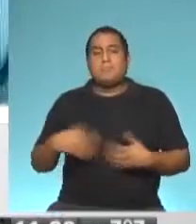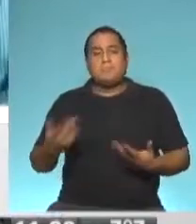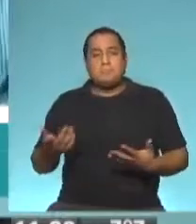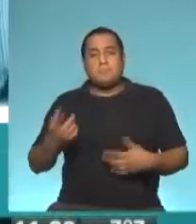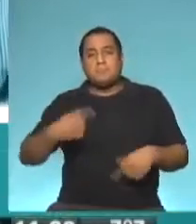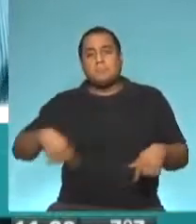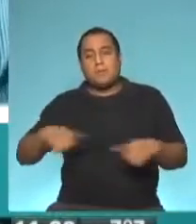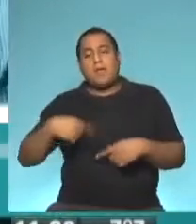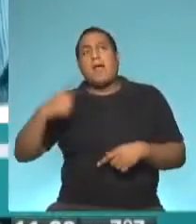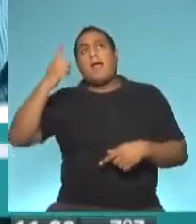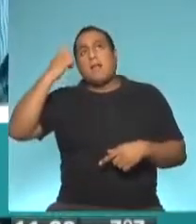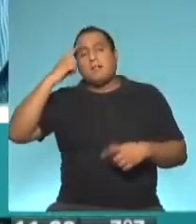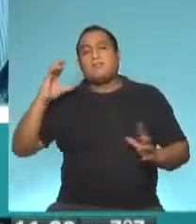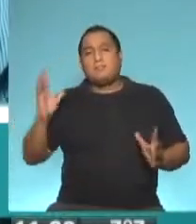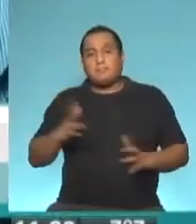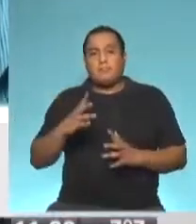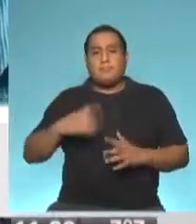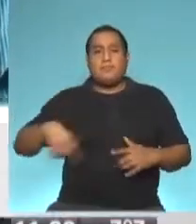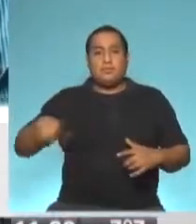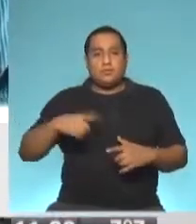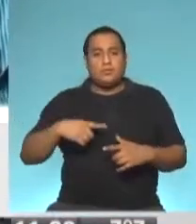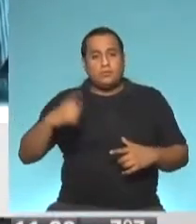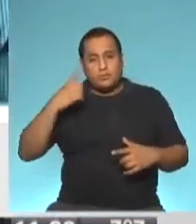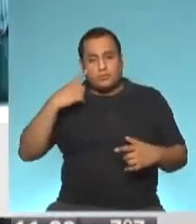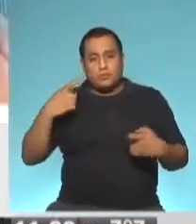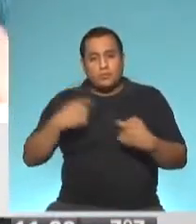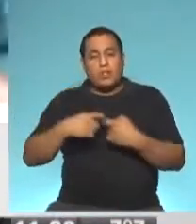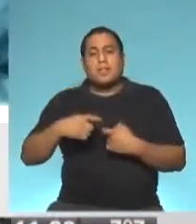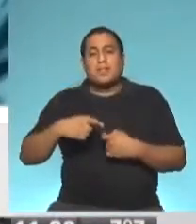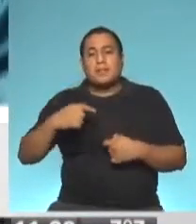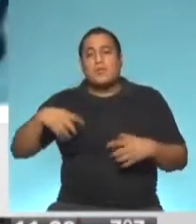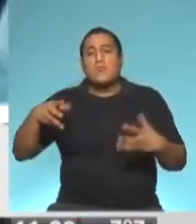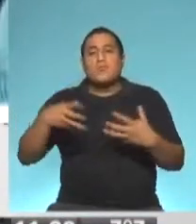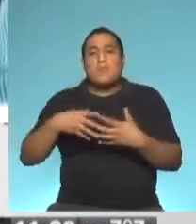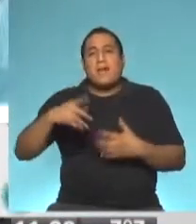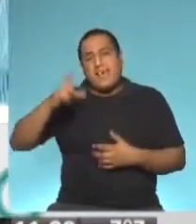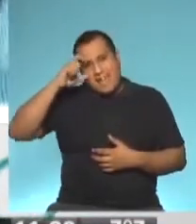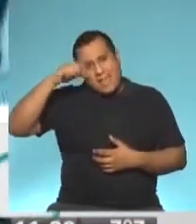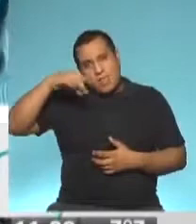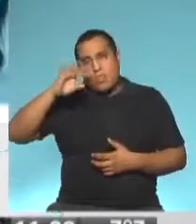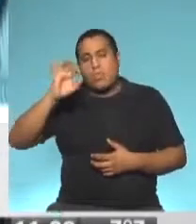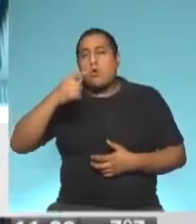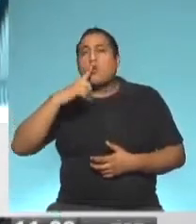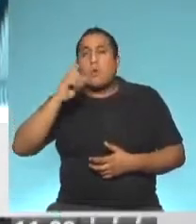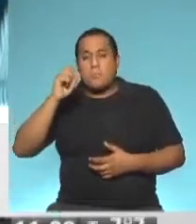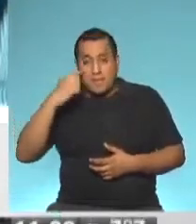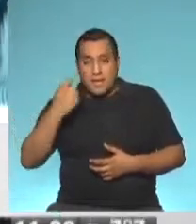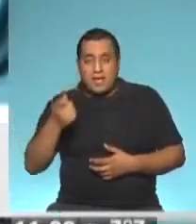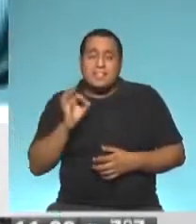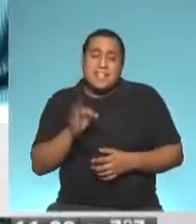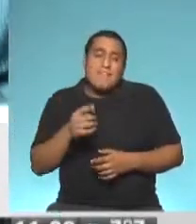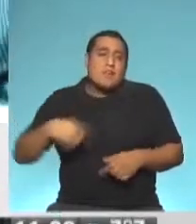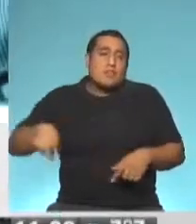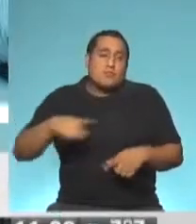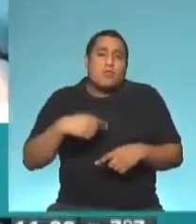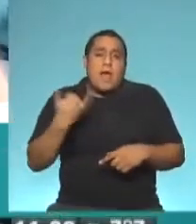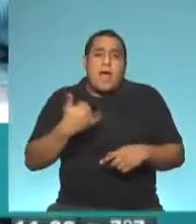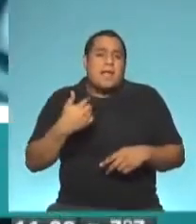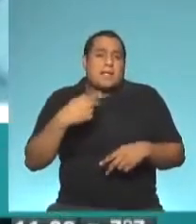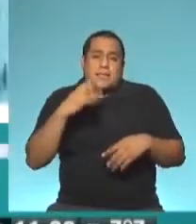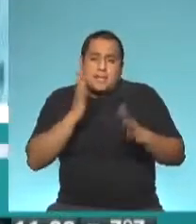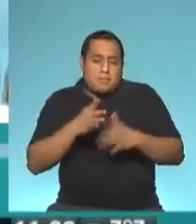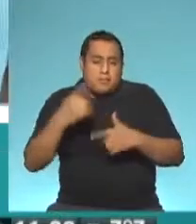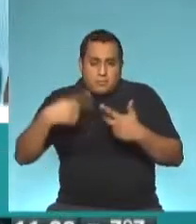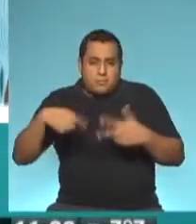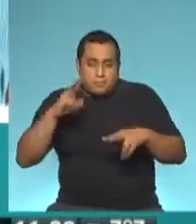poco a trabajar desde la Sociedad de Endoscopía y lo que hicimos es, sabemos nosotros que hay estudios que hay que hacerse de rutina porque pueden prevenir, como vos